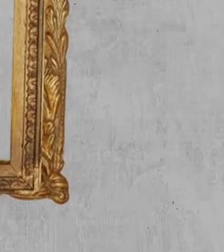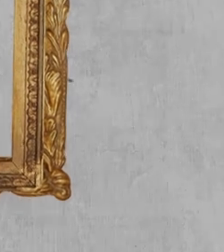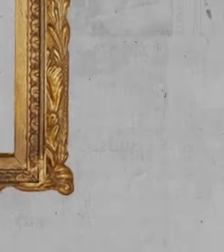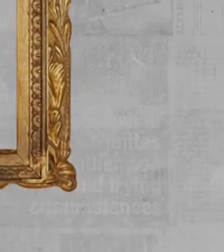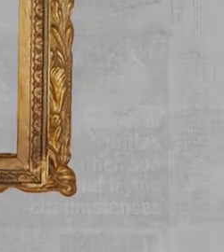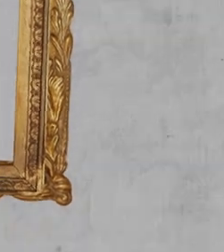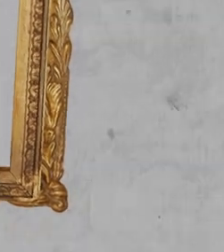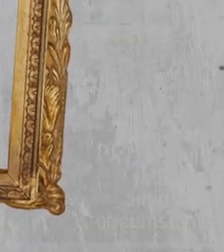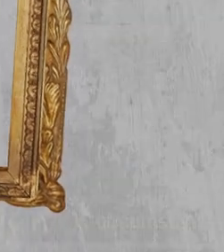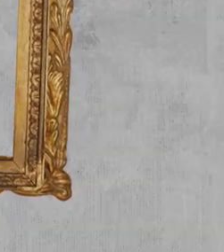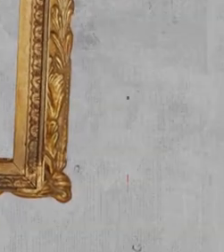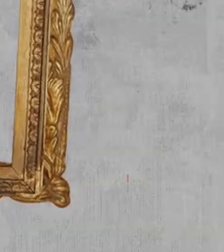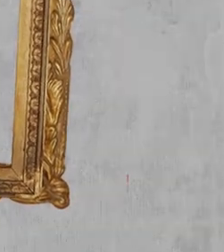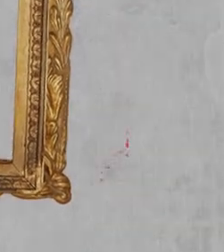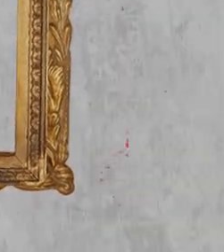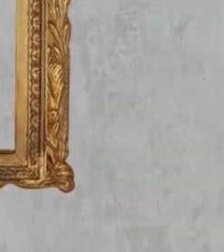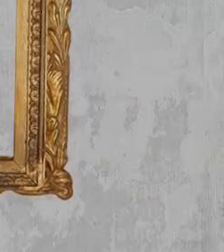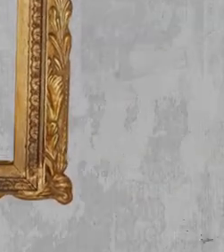2